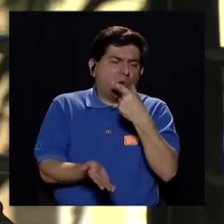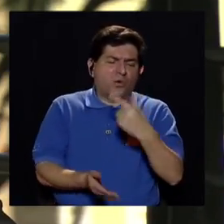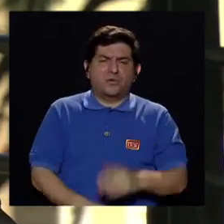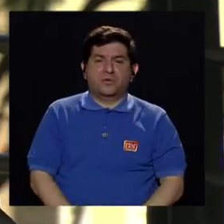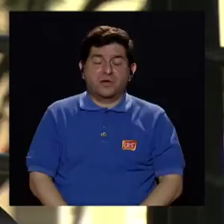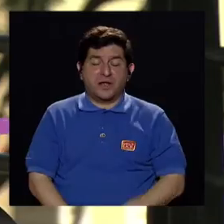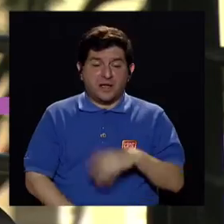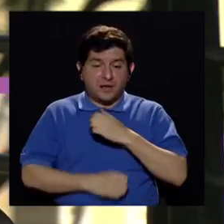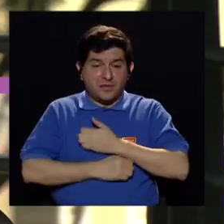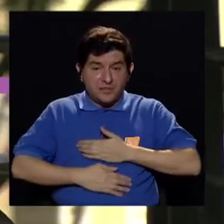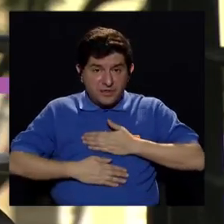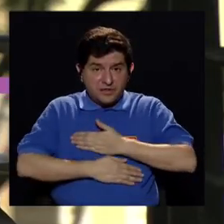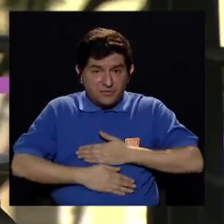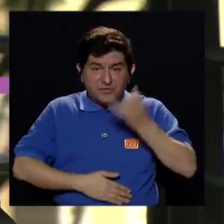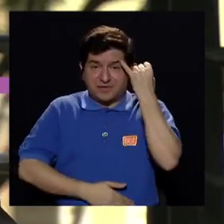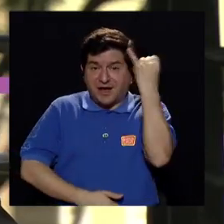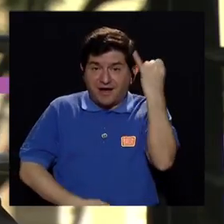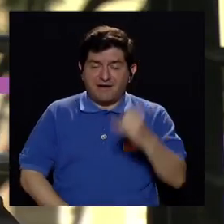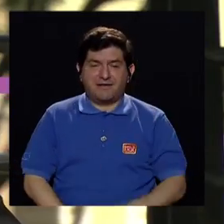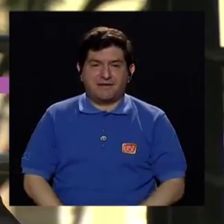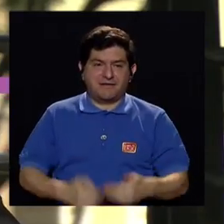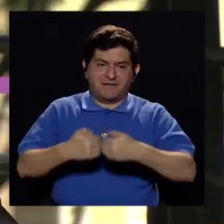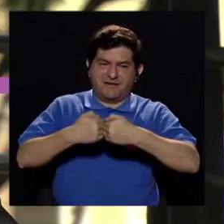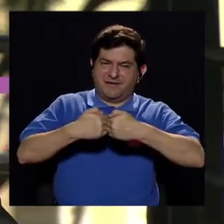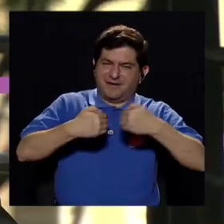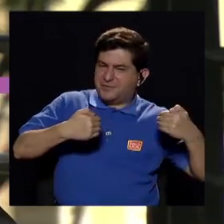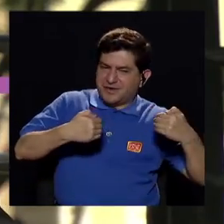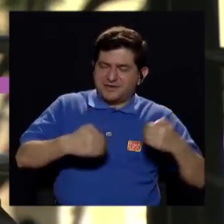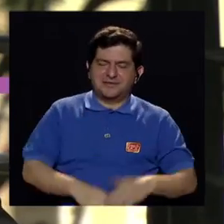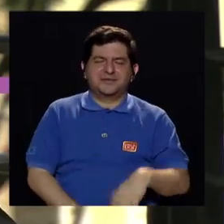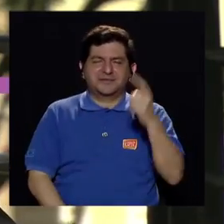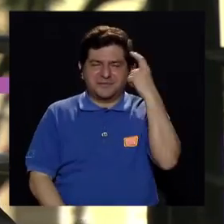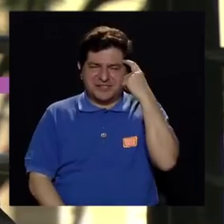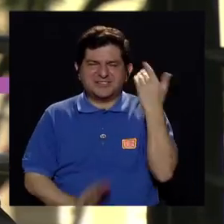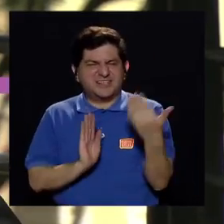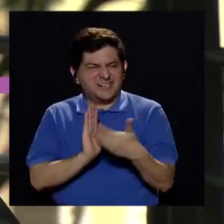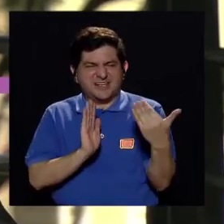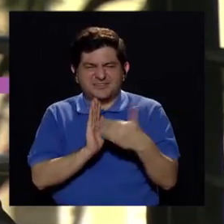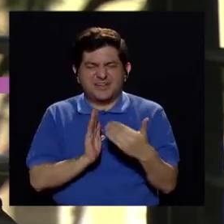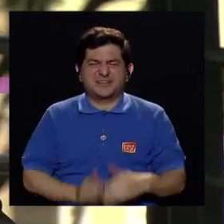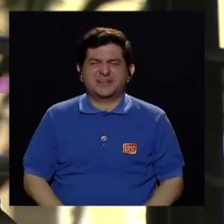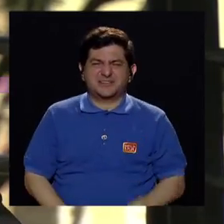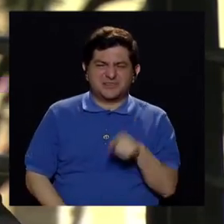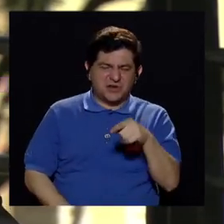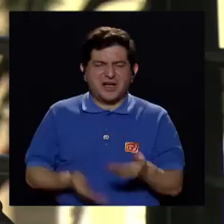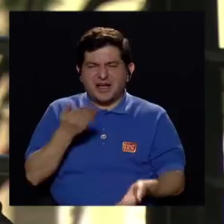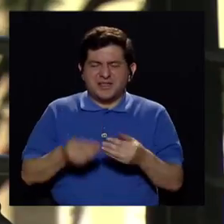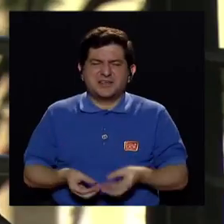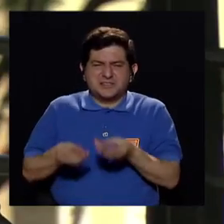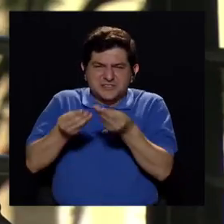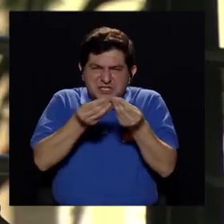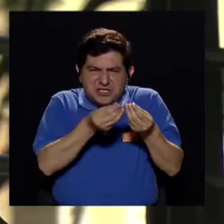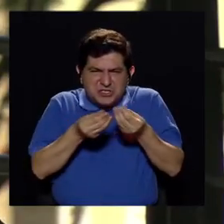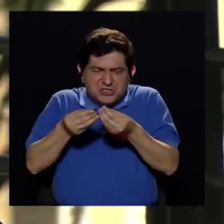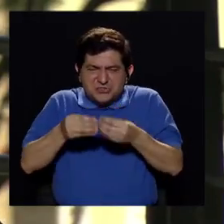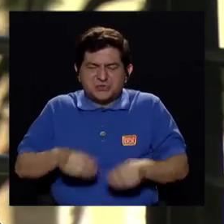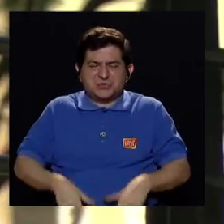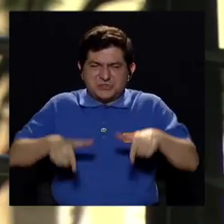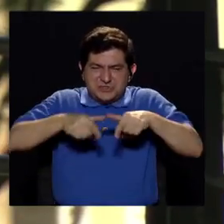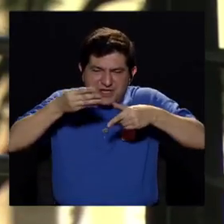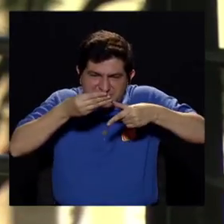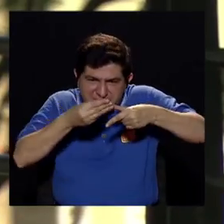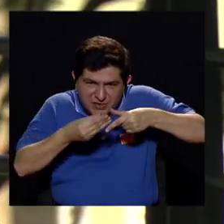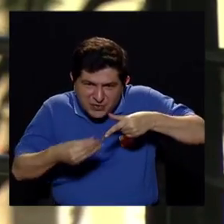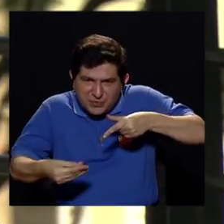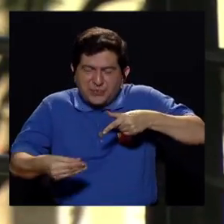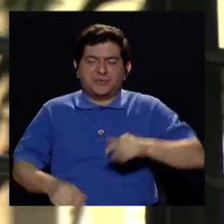esas. Y aparte la molestia que puede ocasionar tener algún flujo relacionado a esto.